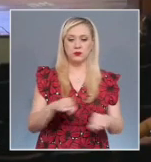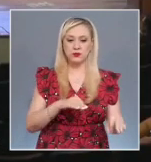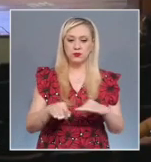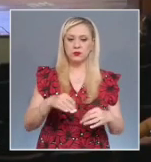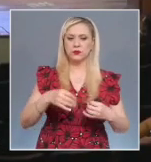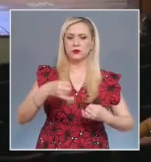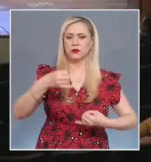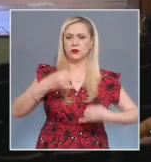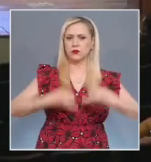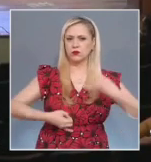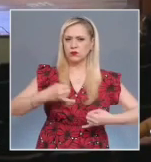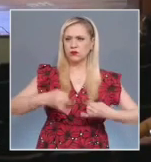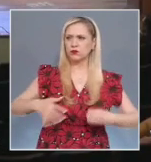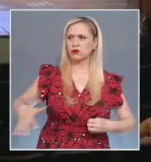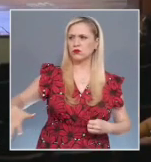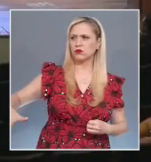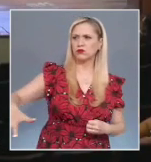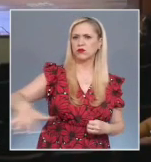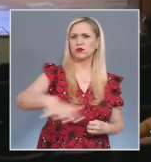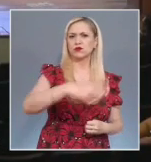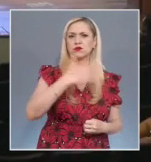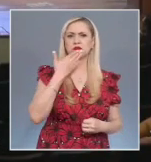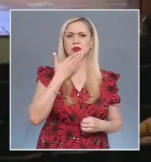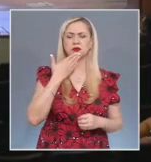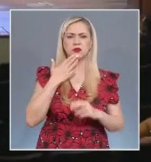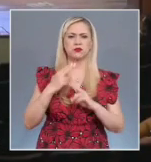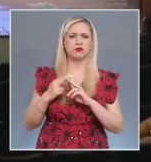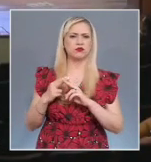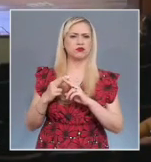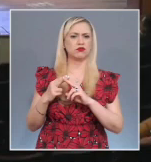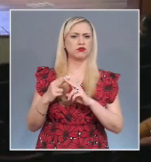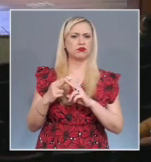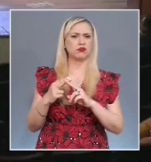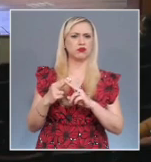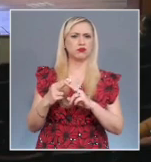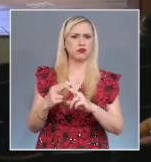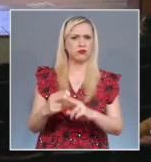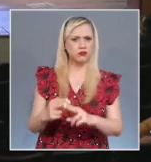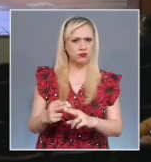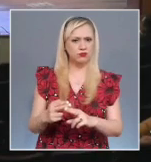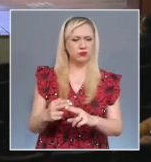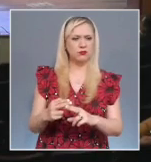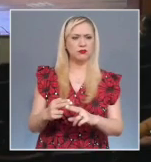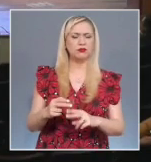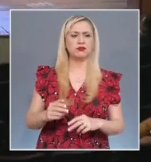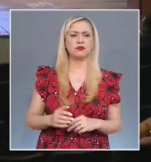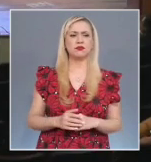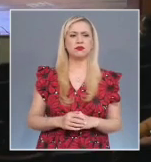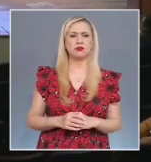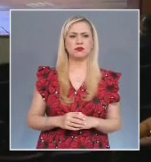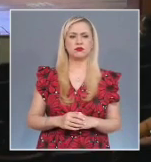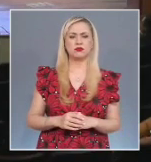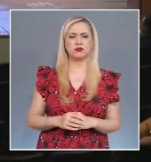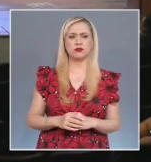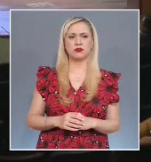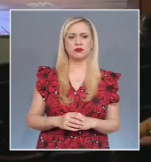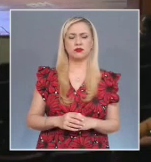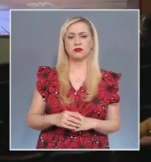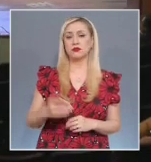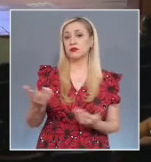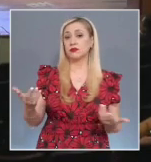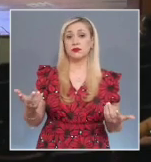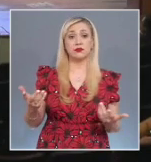la conducta de servicio a la que están obligados. En ese ambiente estamos